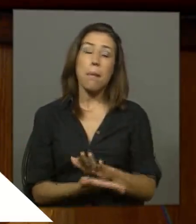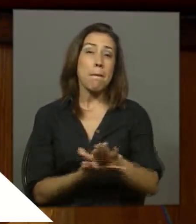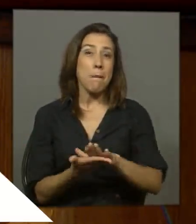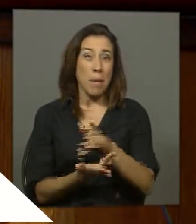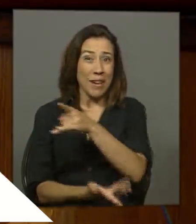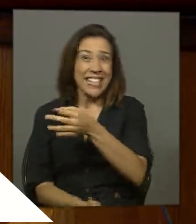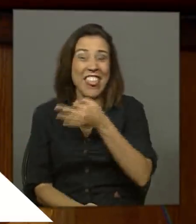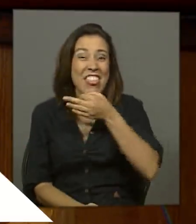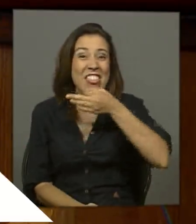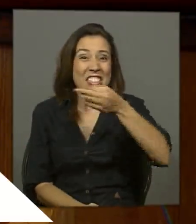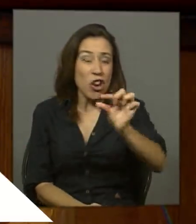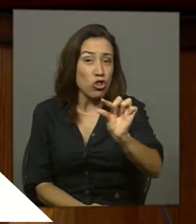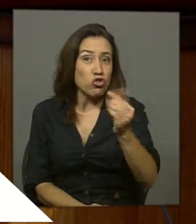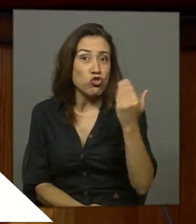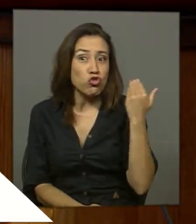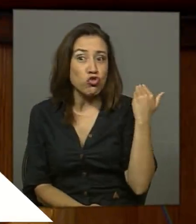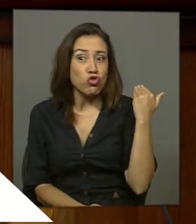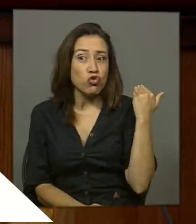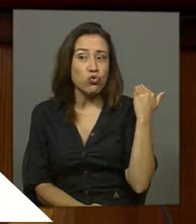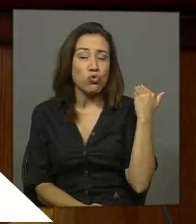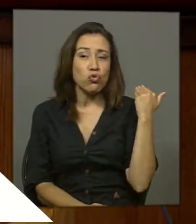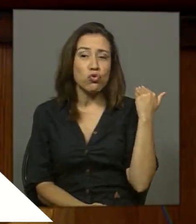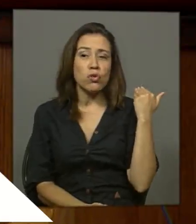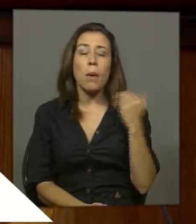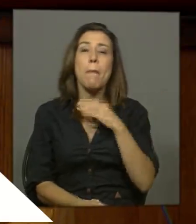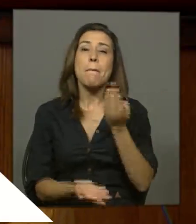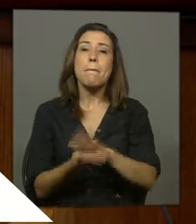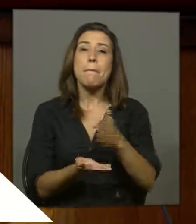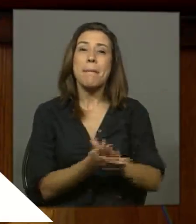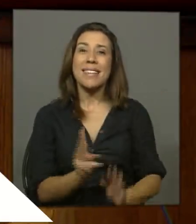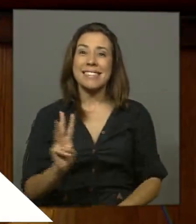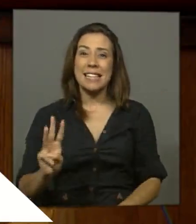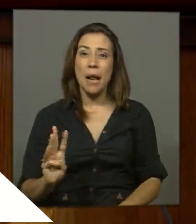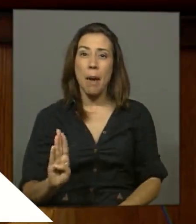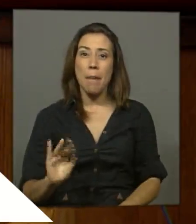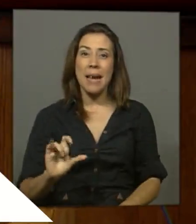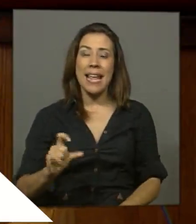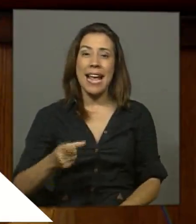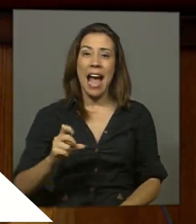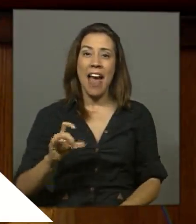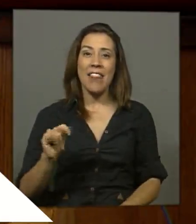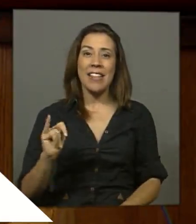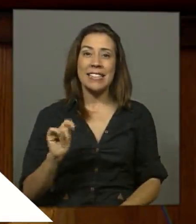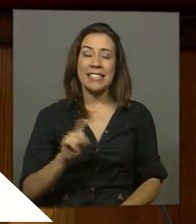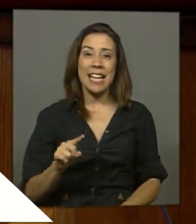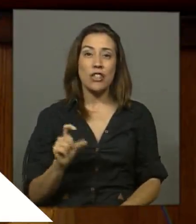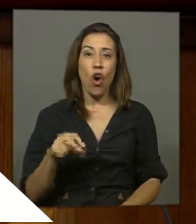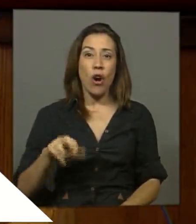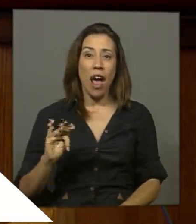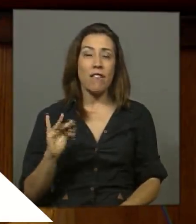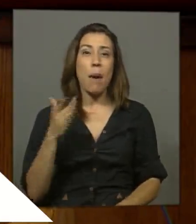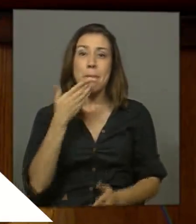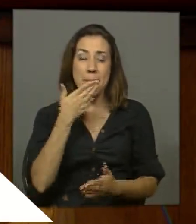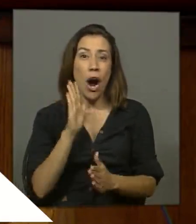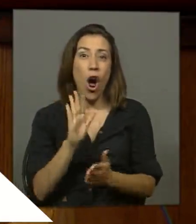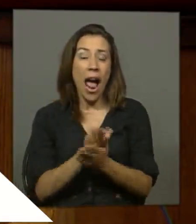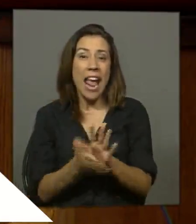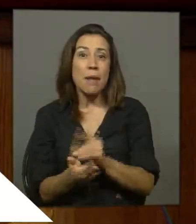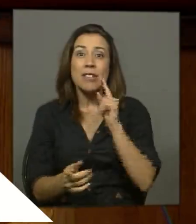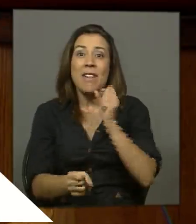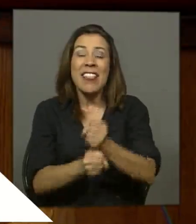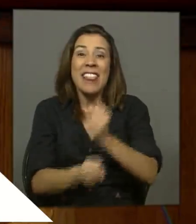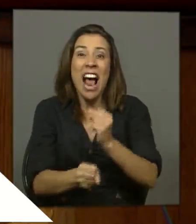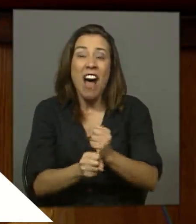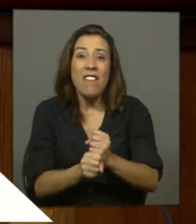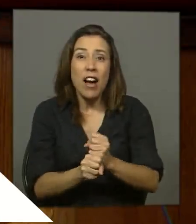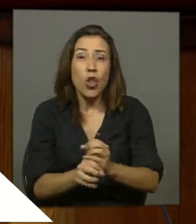que usted ha dado recién de la muerte de tres brigadistas de la conaf es la mejor muestra de que estaban operando